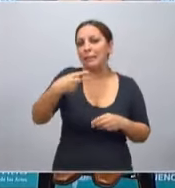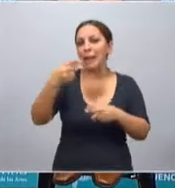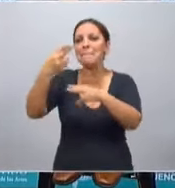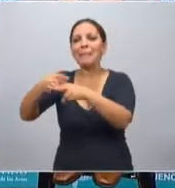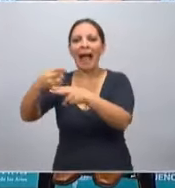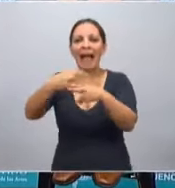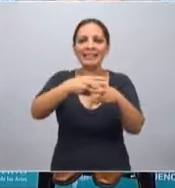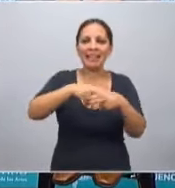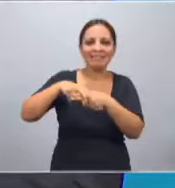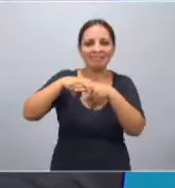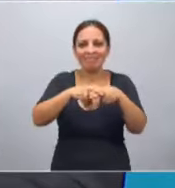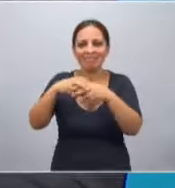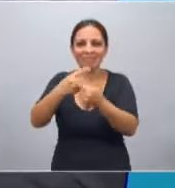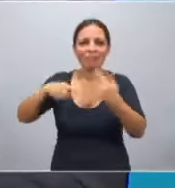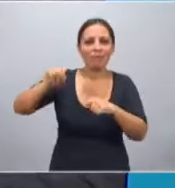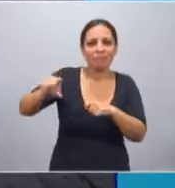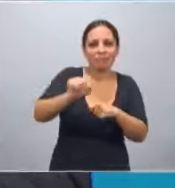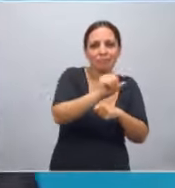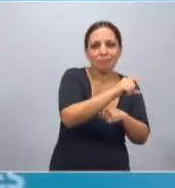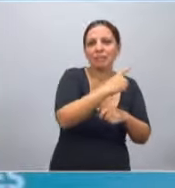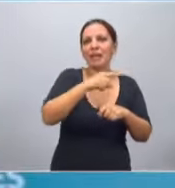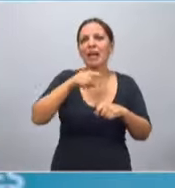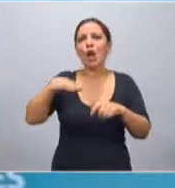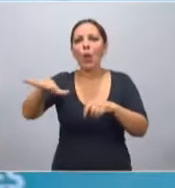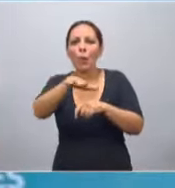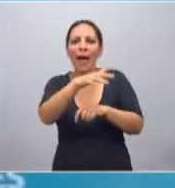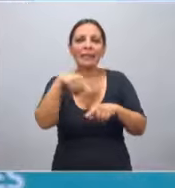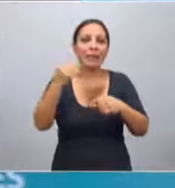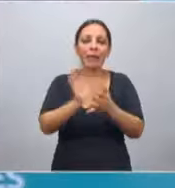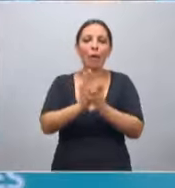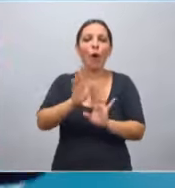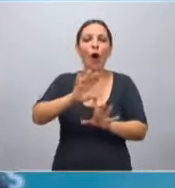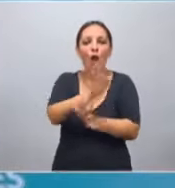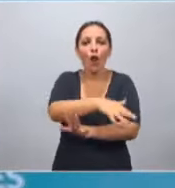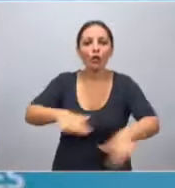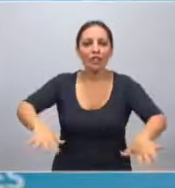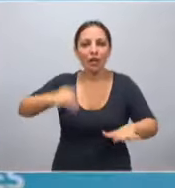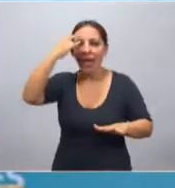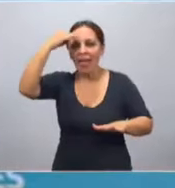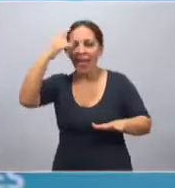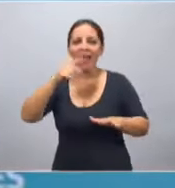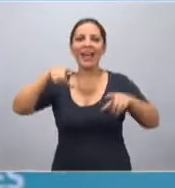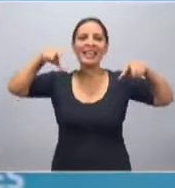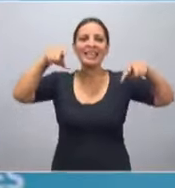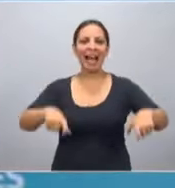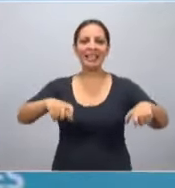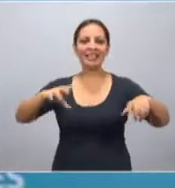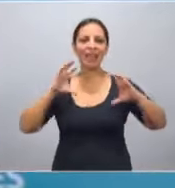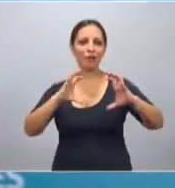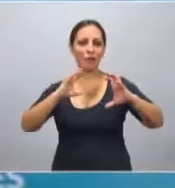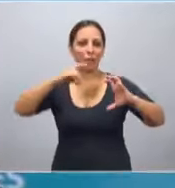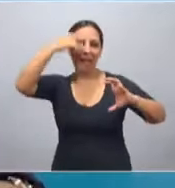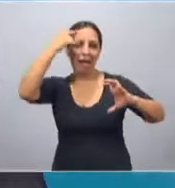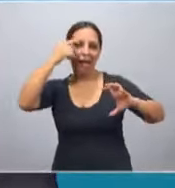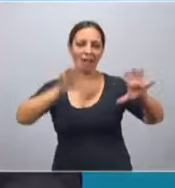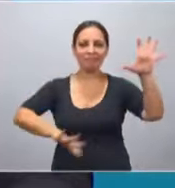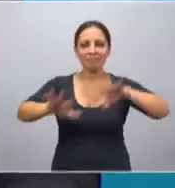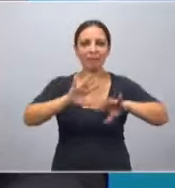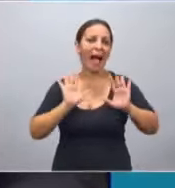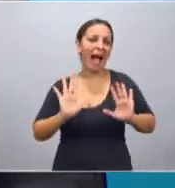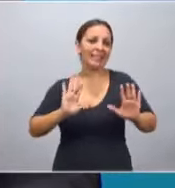descampado de la provincia de Buenos Aires en cada espacio se hace una canchita de fútbol y y los pibes y las pias juegan juegan de esa